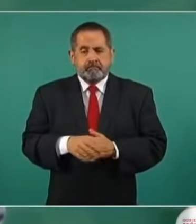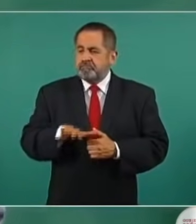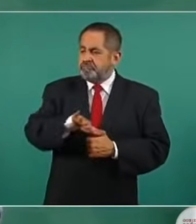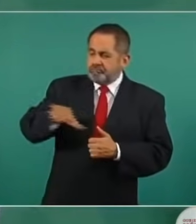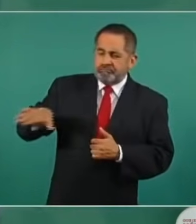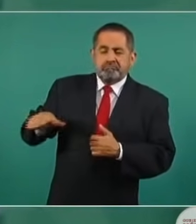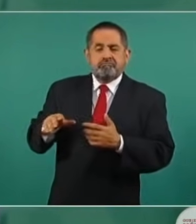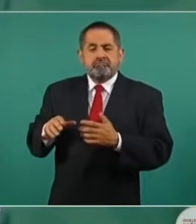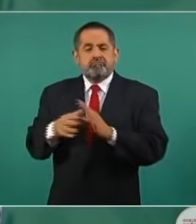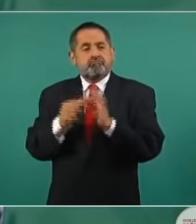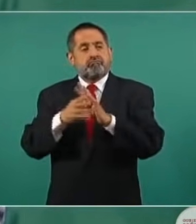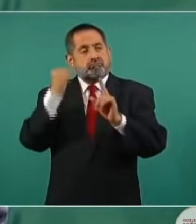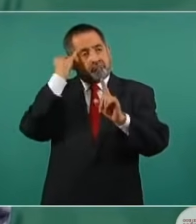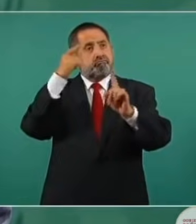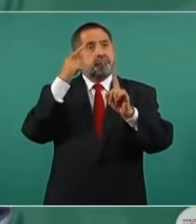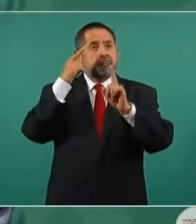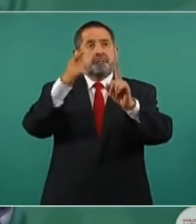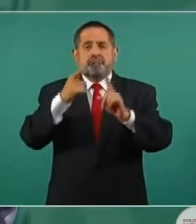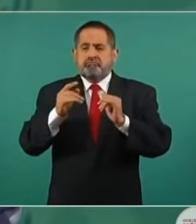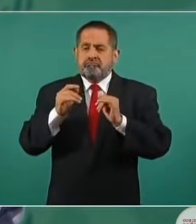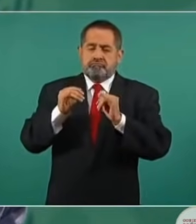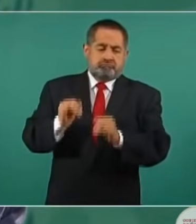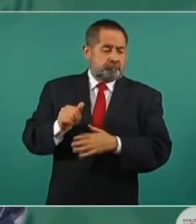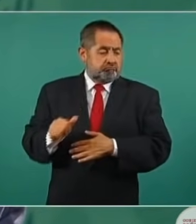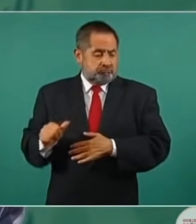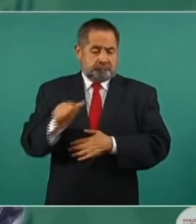aliento a un modelo de vida individualista,